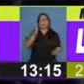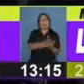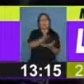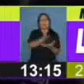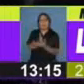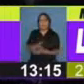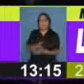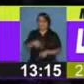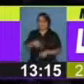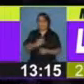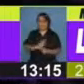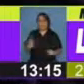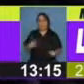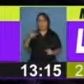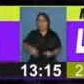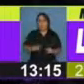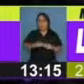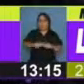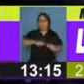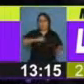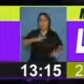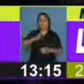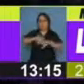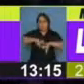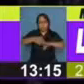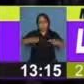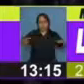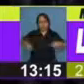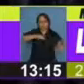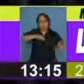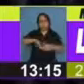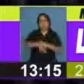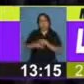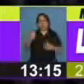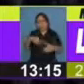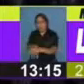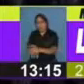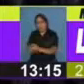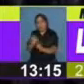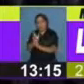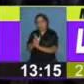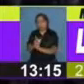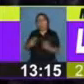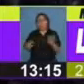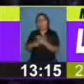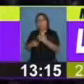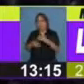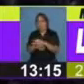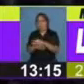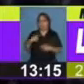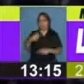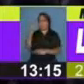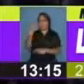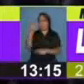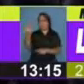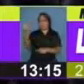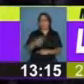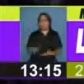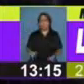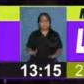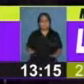participar. Hoy hemos tenido robo de boleta, rotura de boleta, nos escondían las cosas, no nos dejaban entrar los fiscales. Pero bueno, creo que ha sido tan